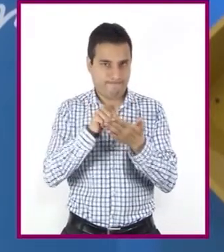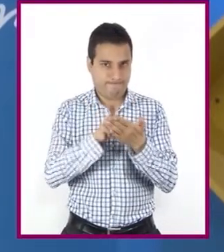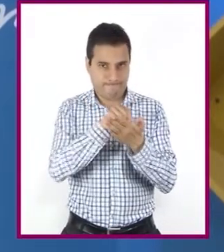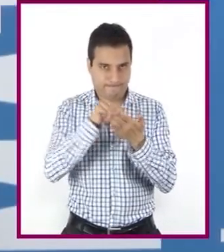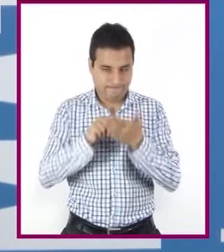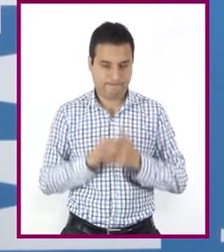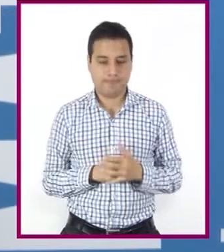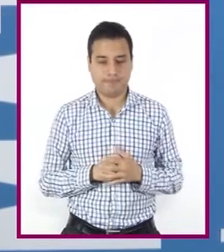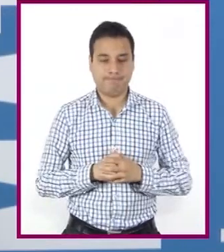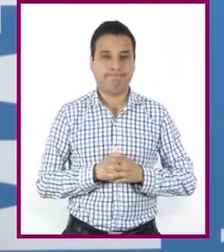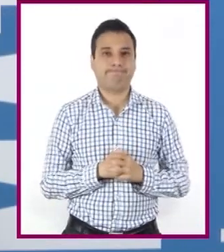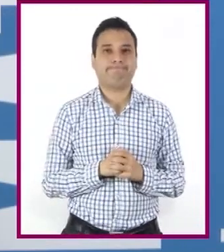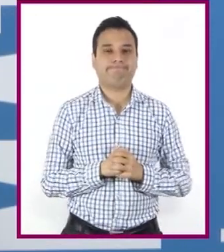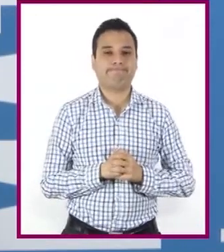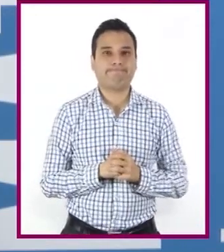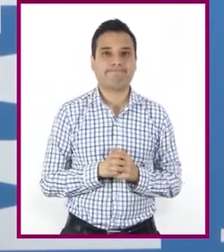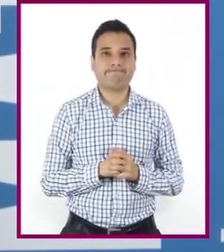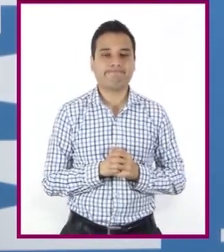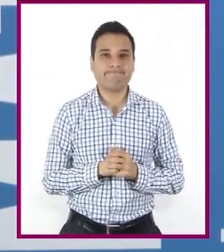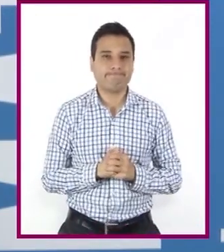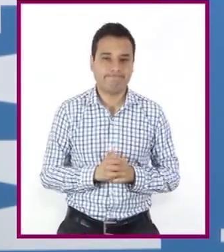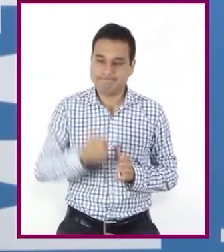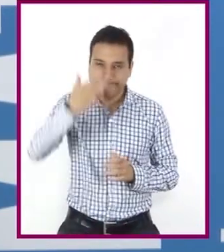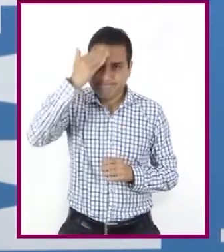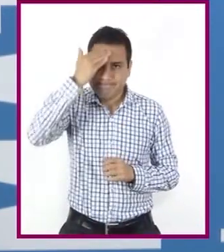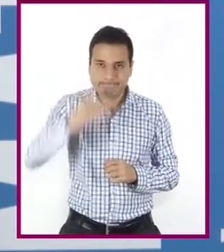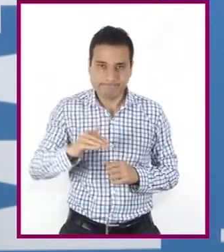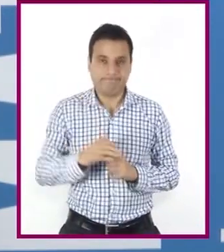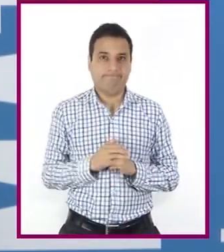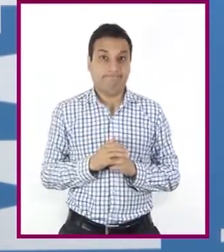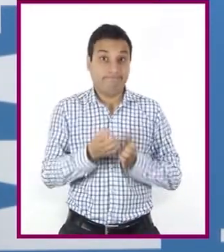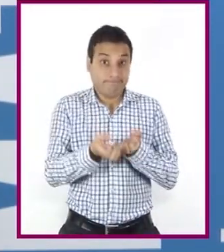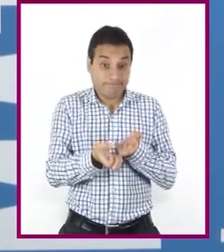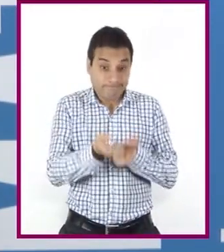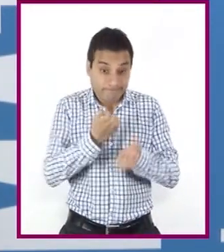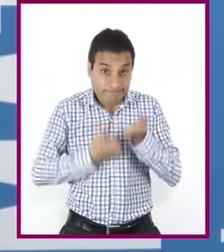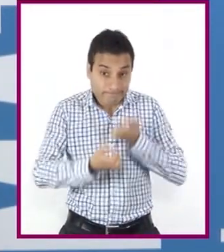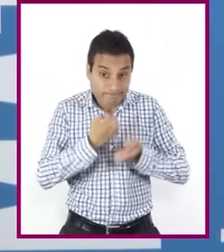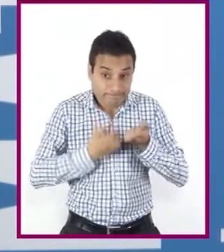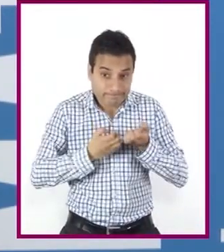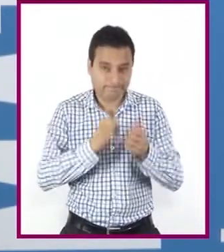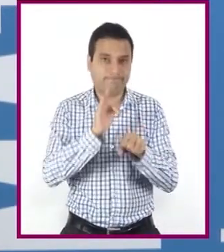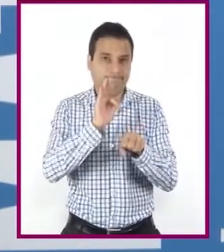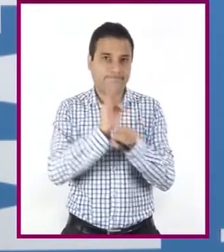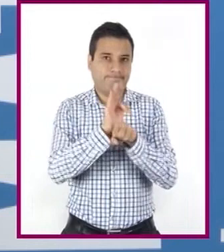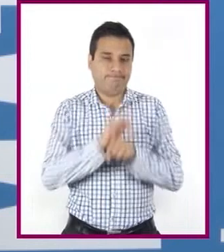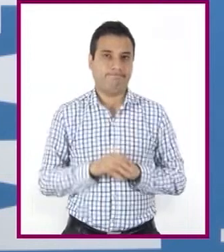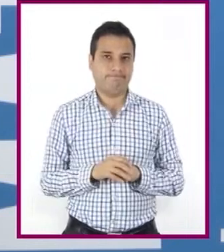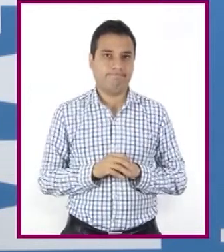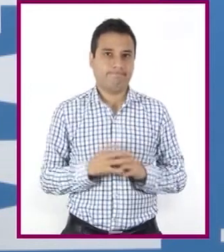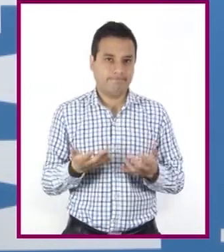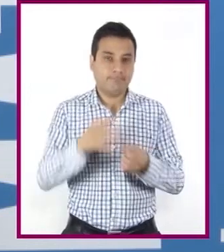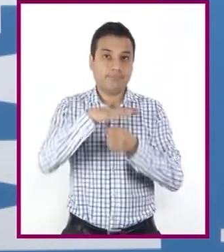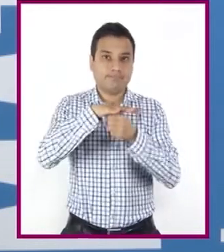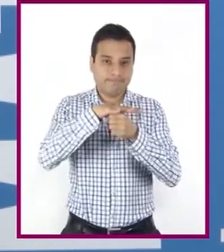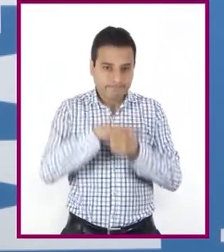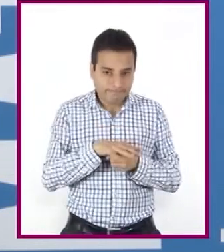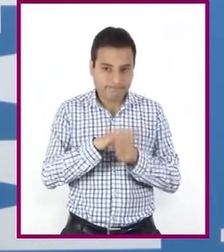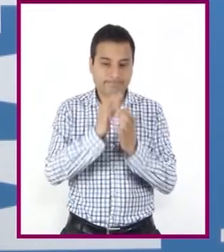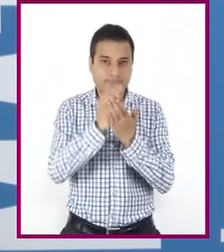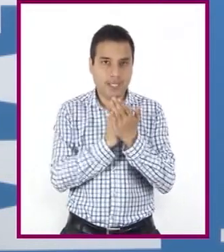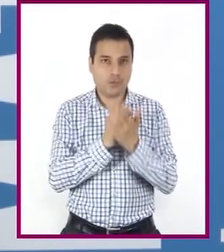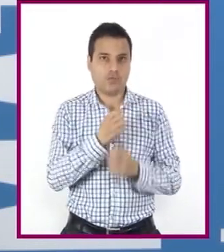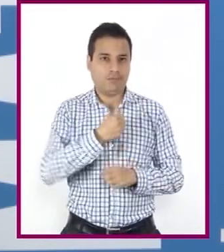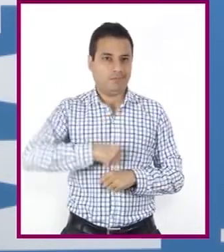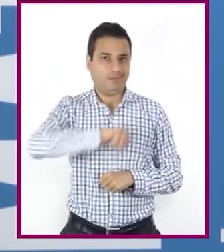regleta. Como saben, hacer ejercicio es un hábito saludable. Nos ayuda a reducir el estrés, a prevenir problemas de